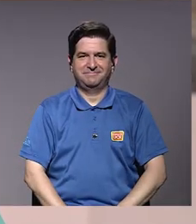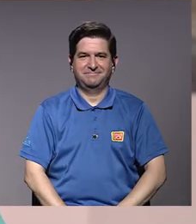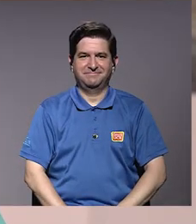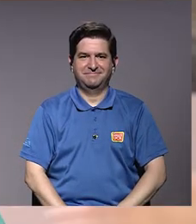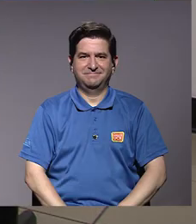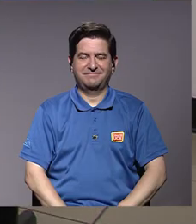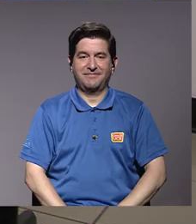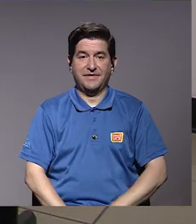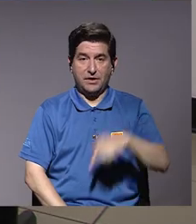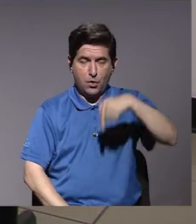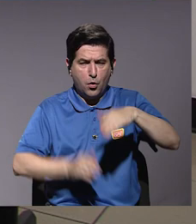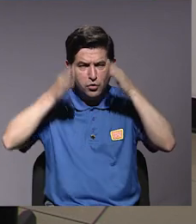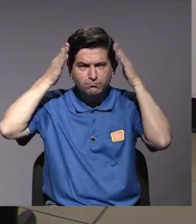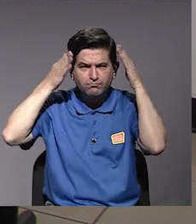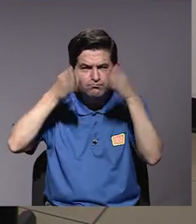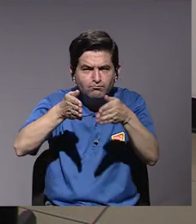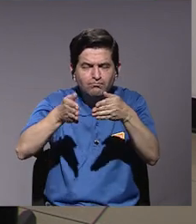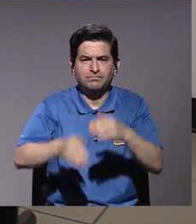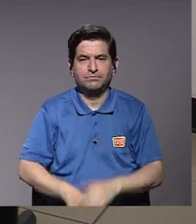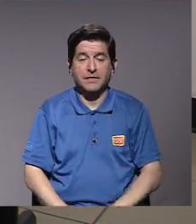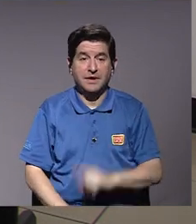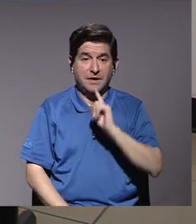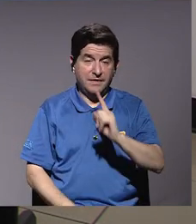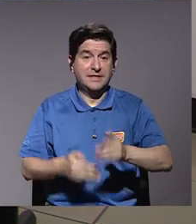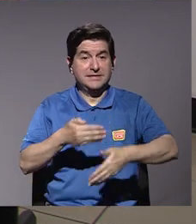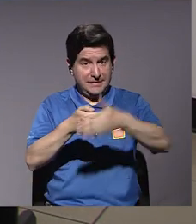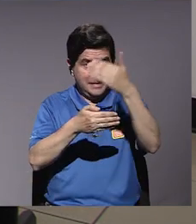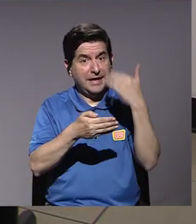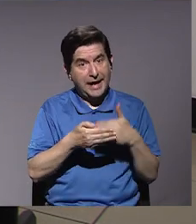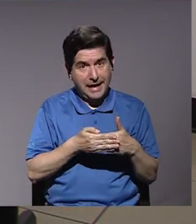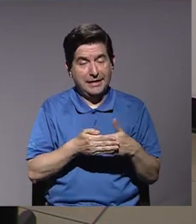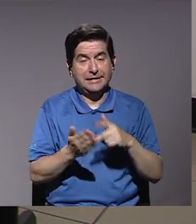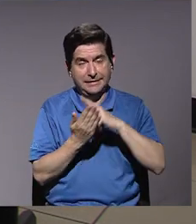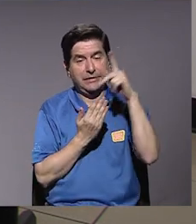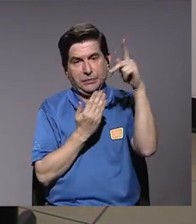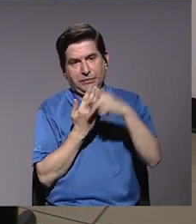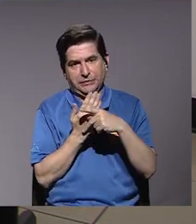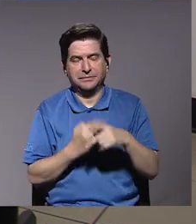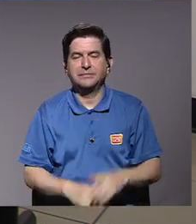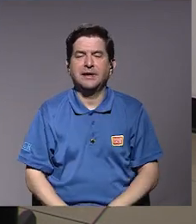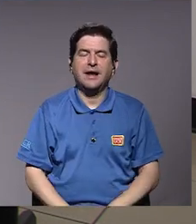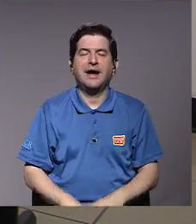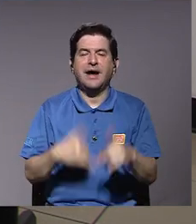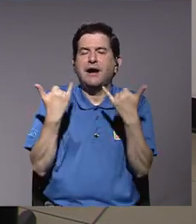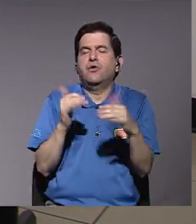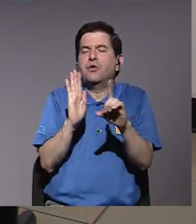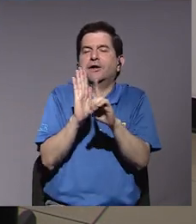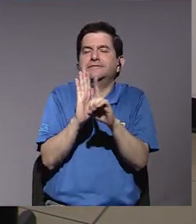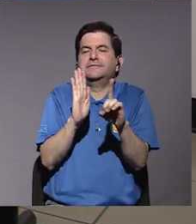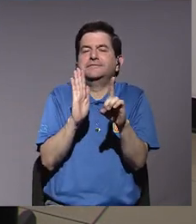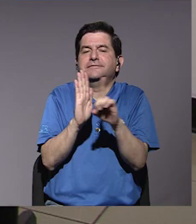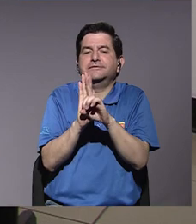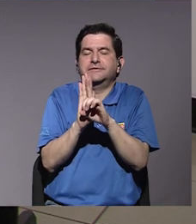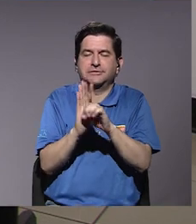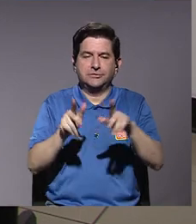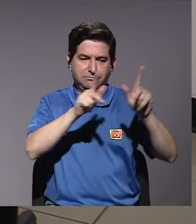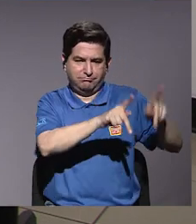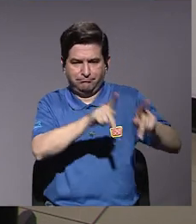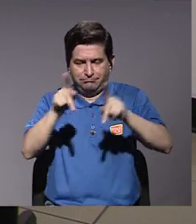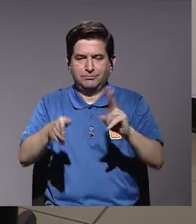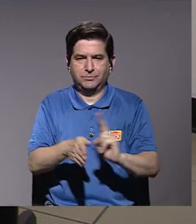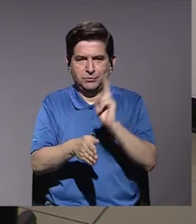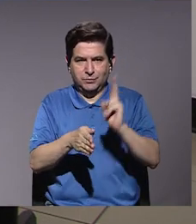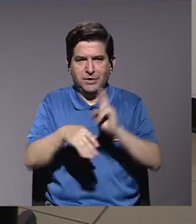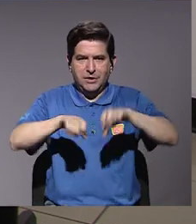Ok, hoy, bueno, vamos a concentrarnos entonces, como habíamos adelantado en otro de nuestros capítulos, acerca de los derechos, ¿verdad?, de